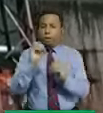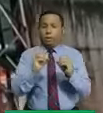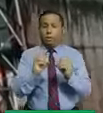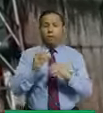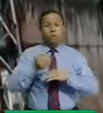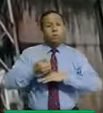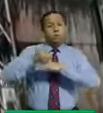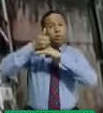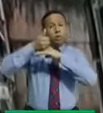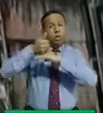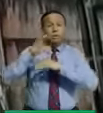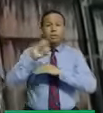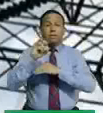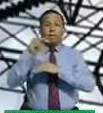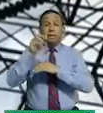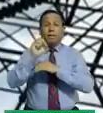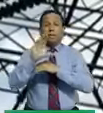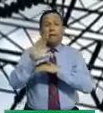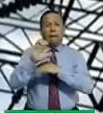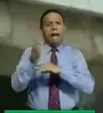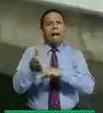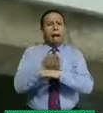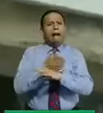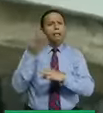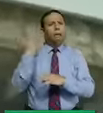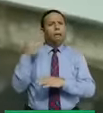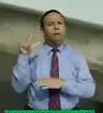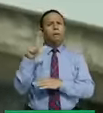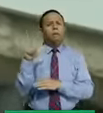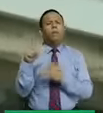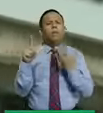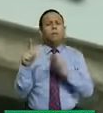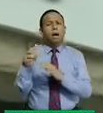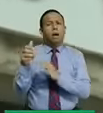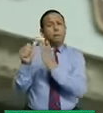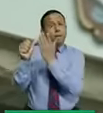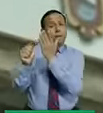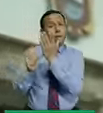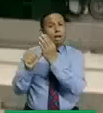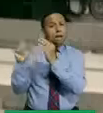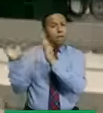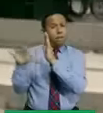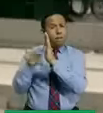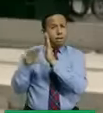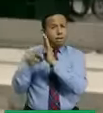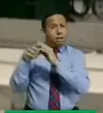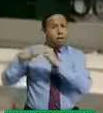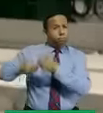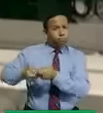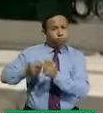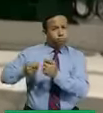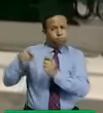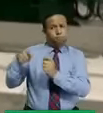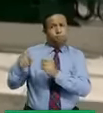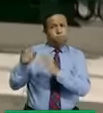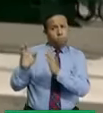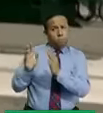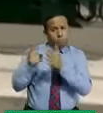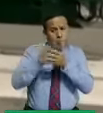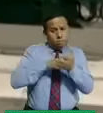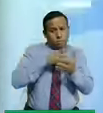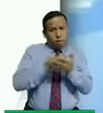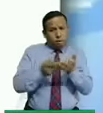Nacional de Electricidad, ya habría solicitado el día lunes el aval del Ministerio de Energía y Minas para dar inicio al periodo de